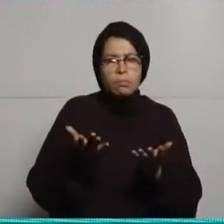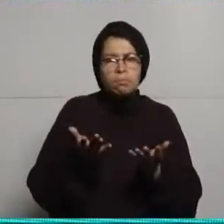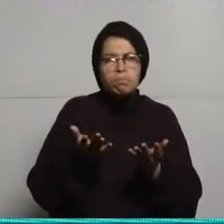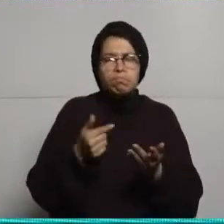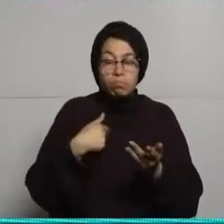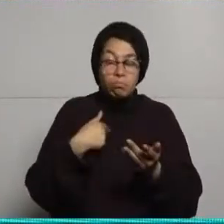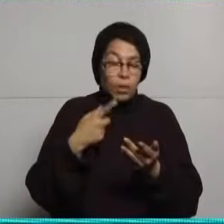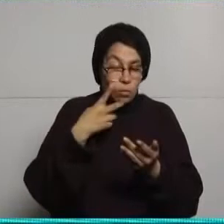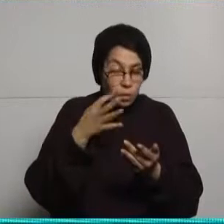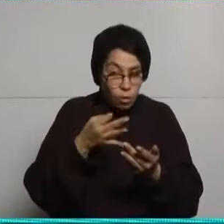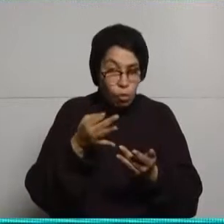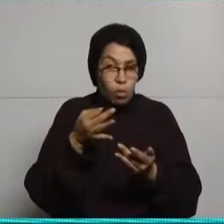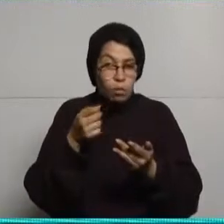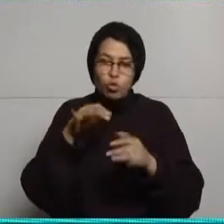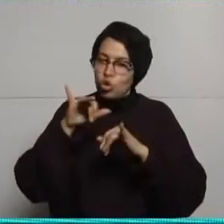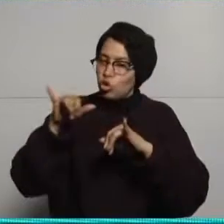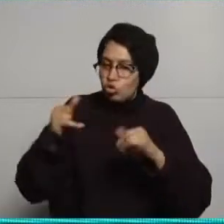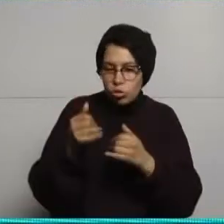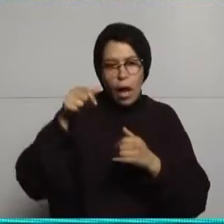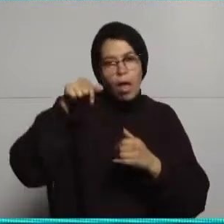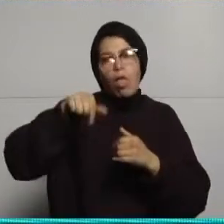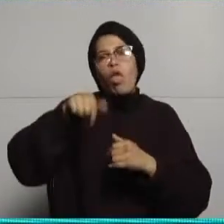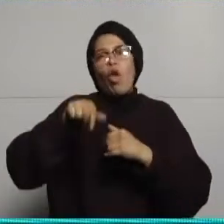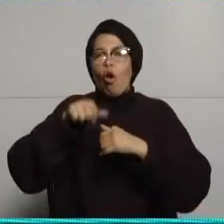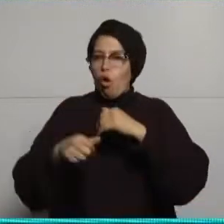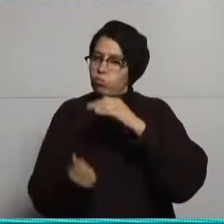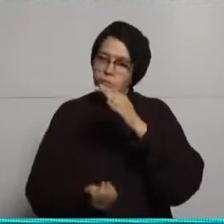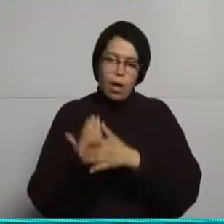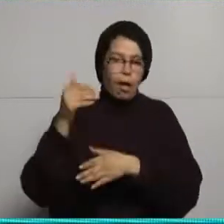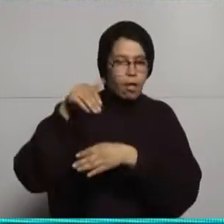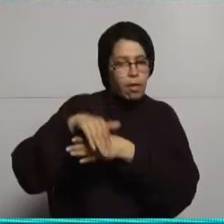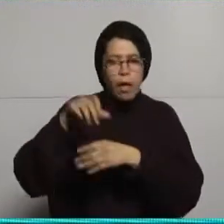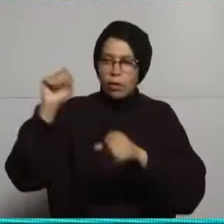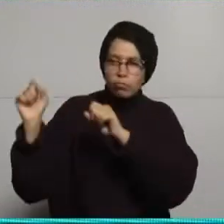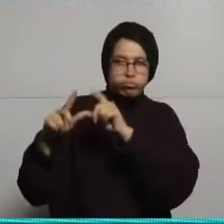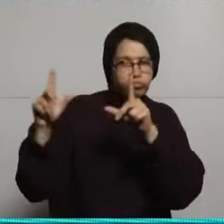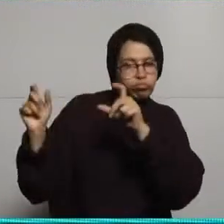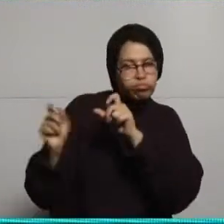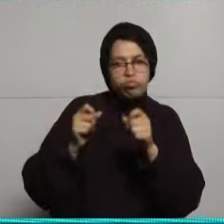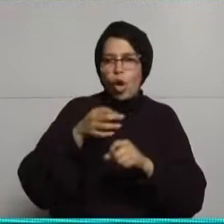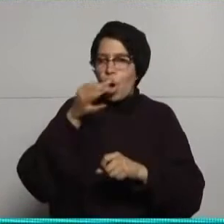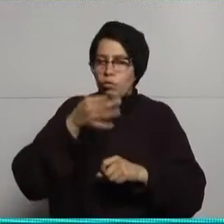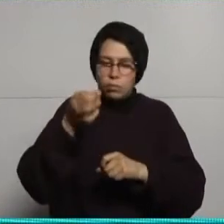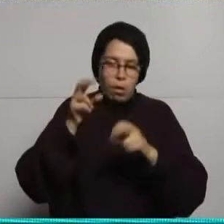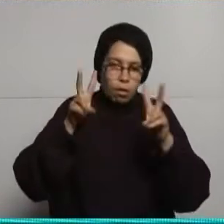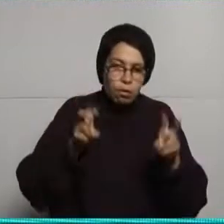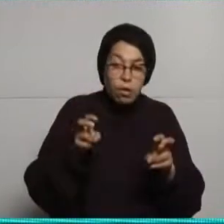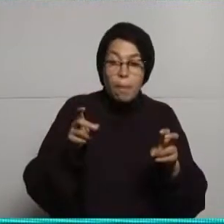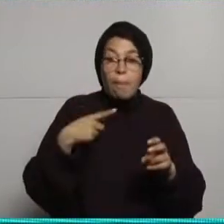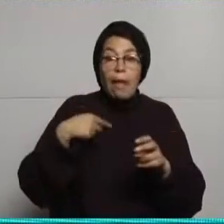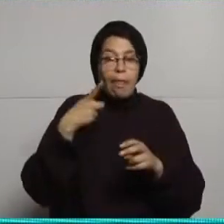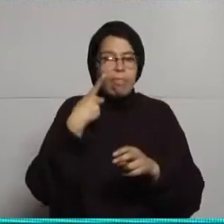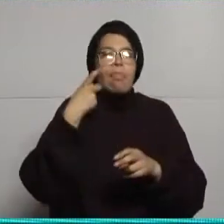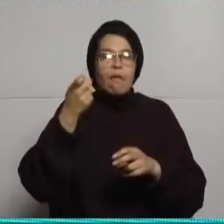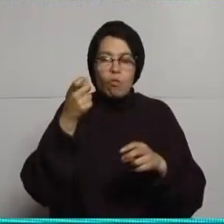Seguramente, como ya han estado viendo en toda esta jornada, bueno, se ha visto el impulso que le ha puesto en el último tiempo la Intendencia a lo que es